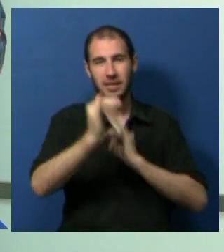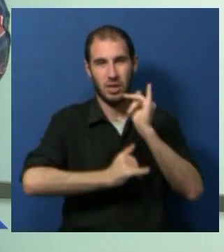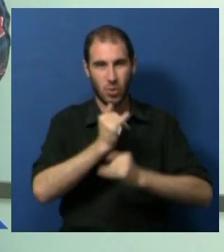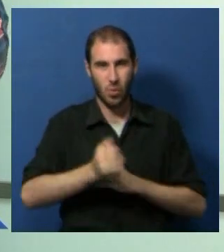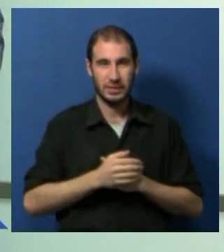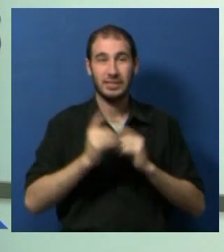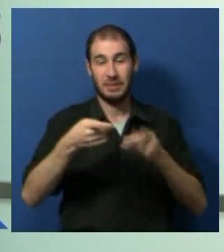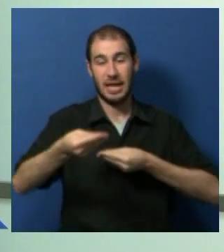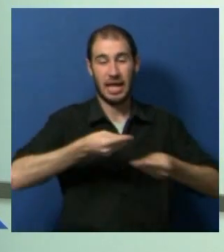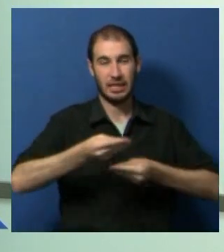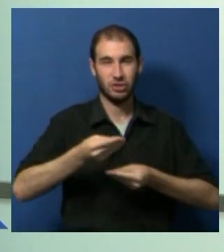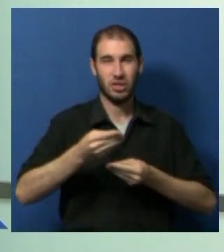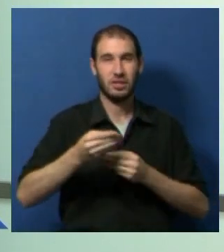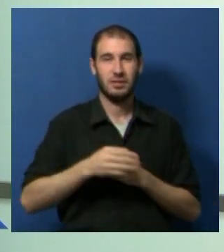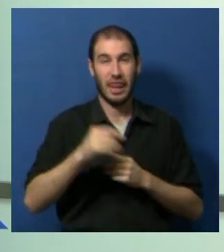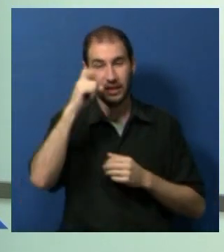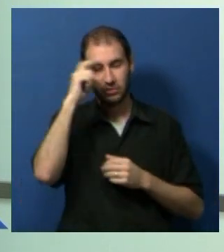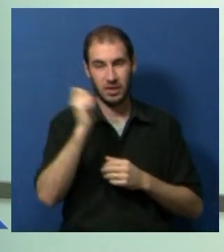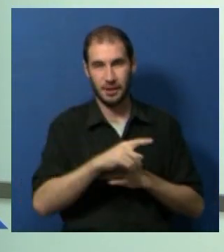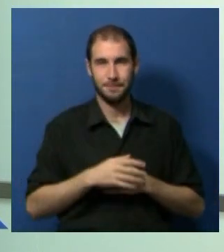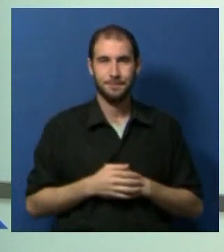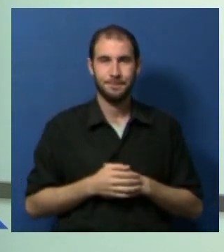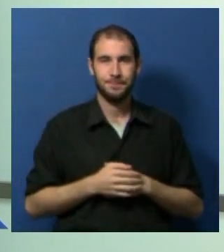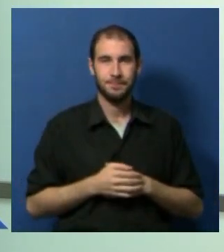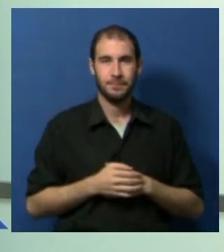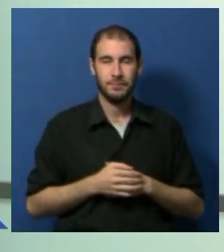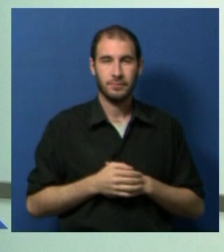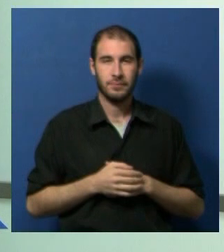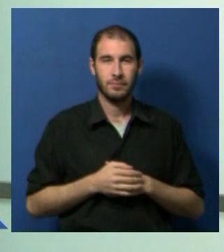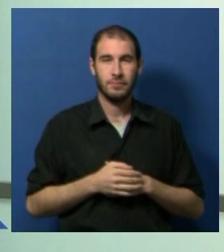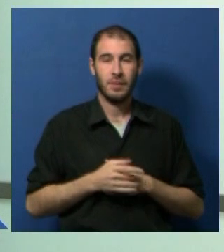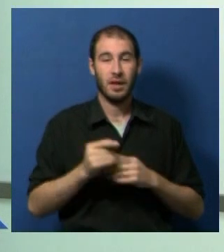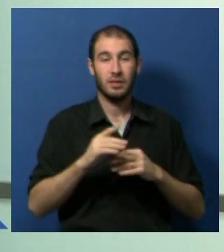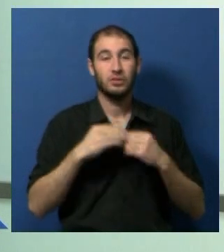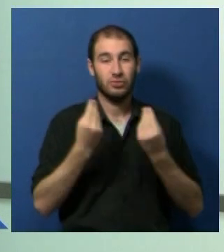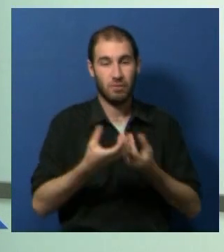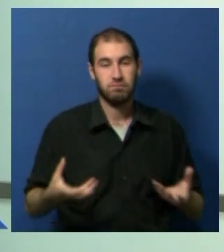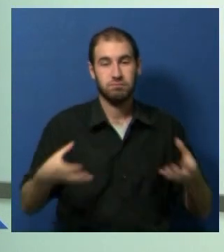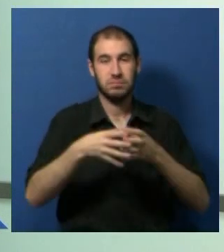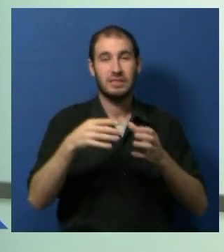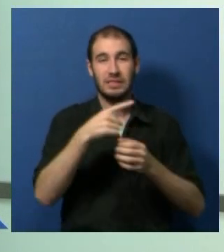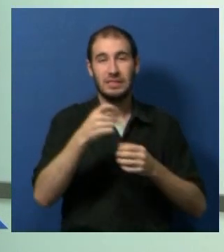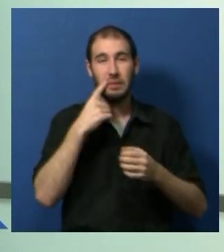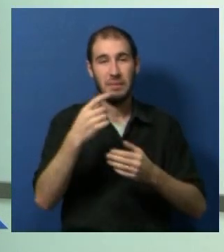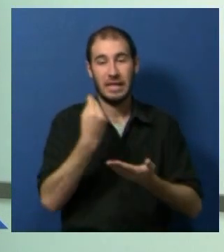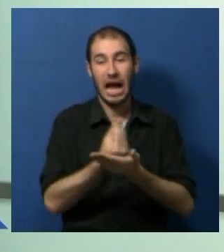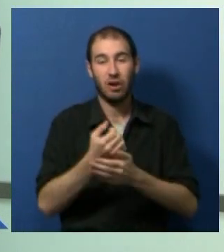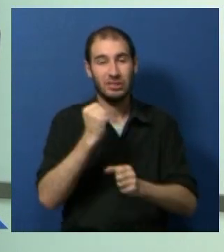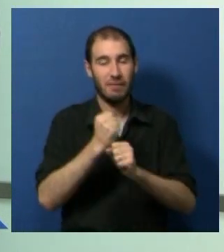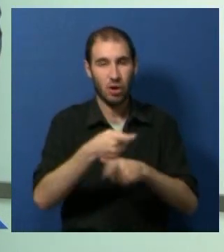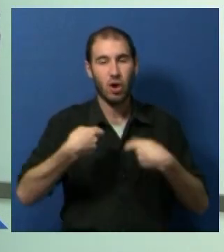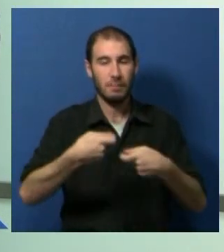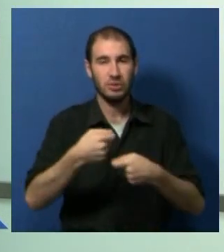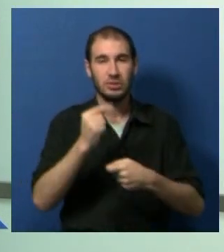Macri y la gestión a nivel nacional. Se espera que se constituyan 100.000 puestos de trabajo con una